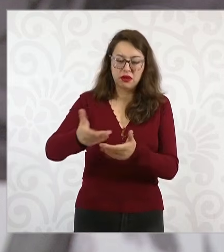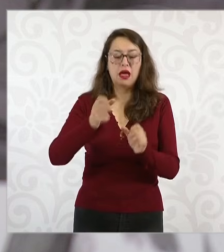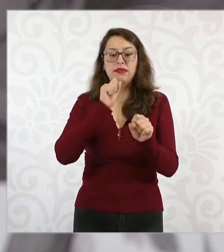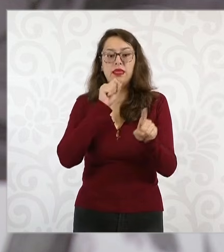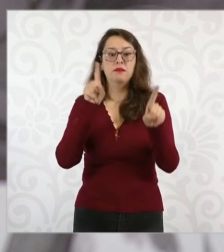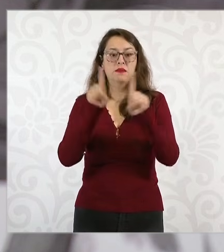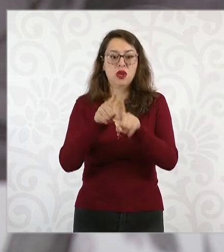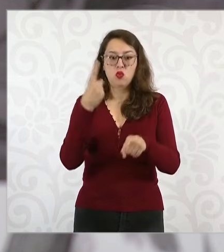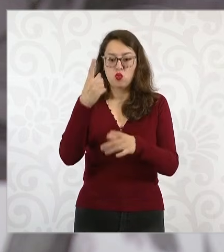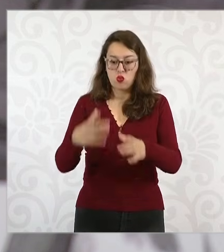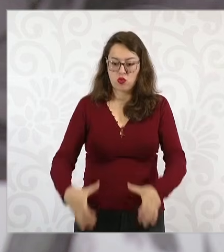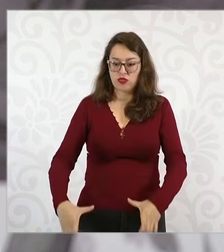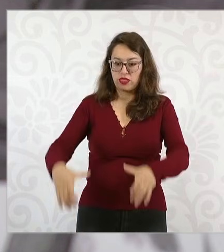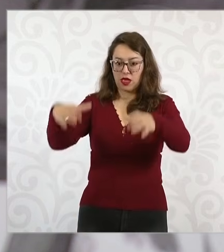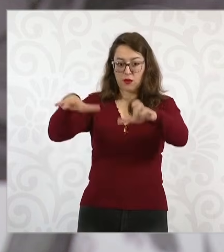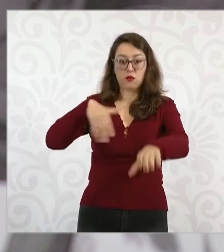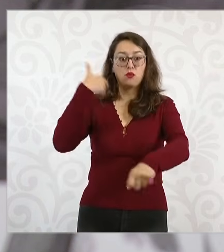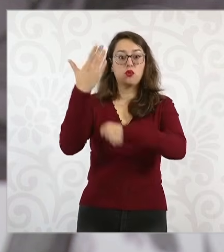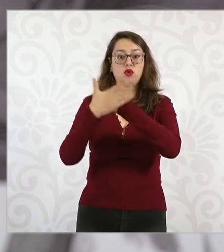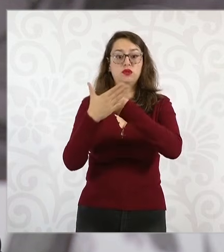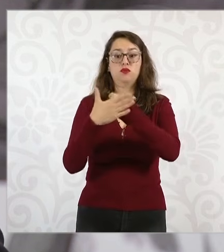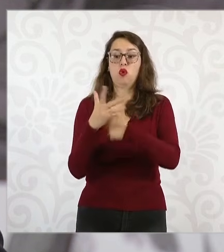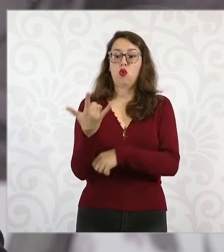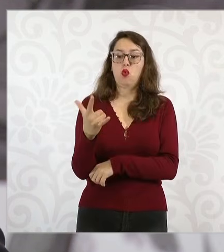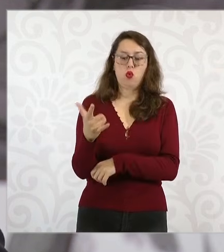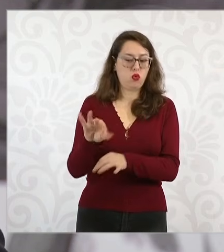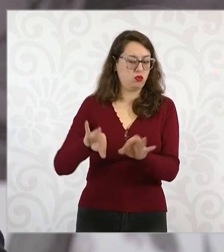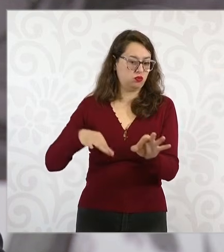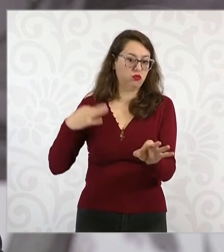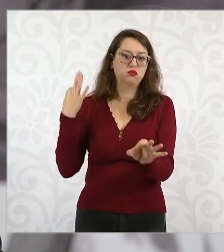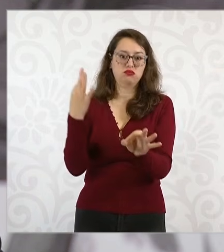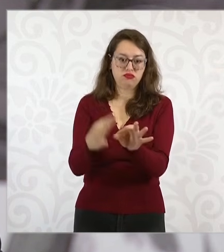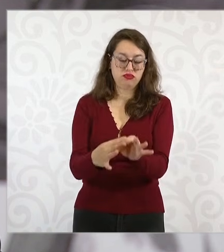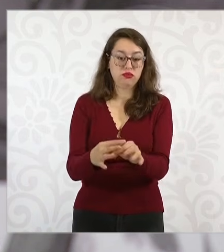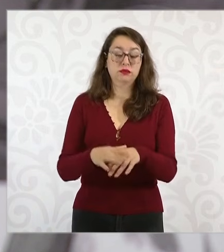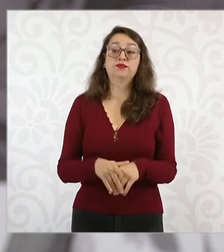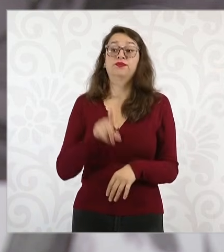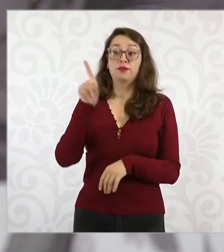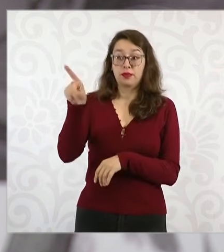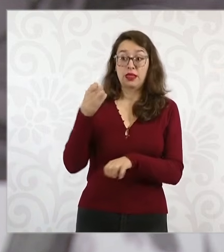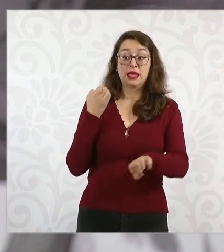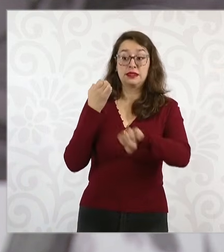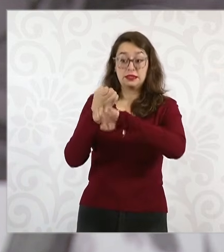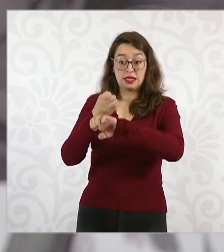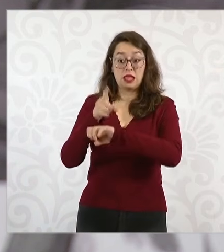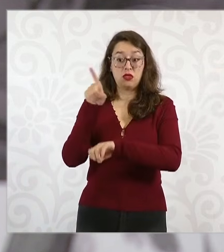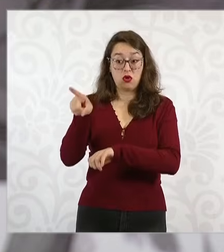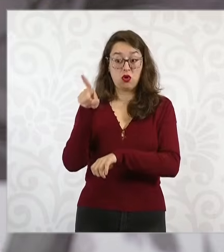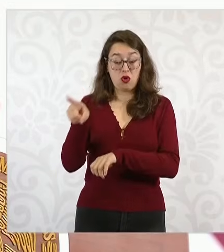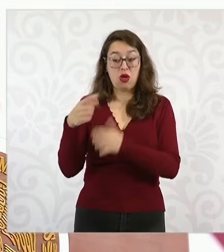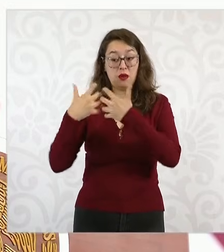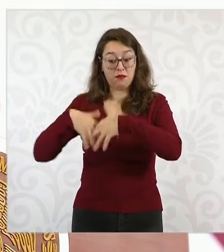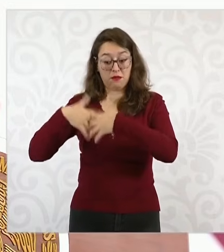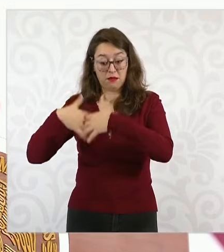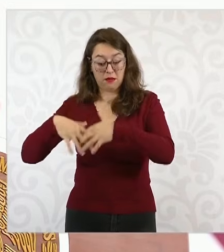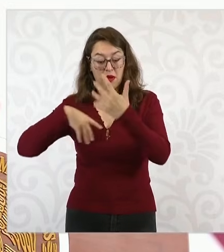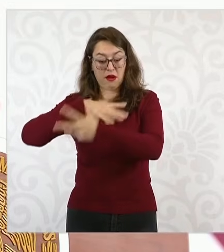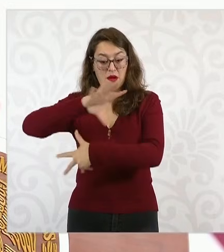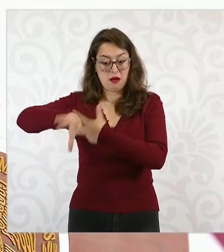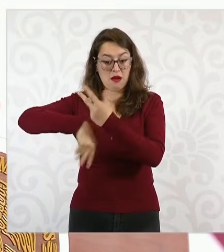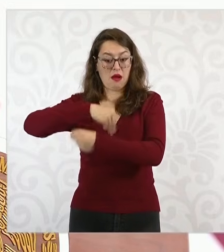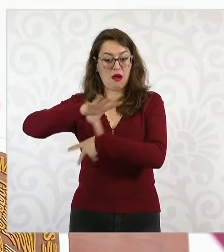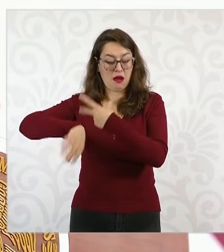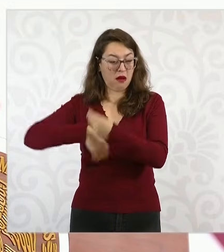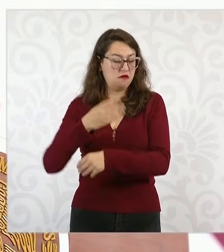alrededor de julio del próximo año. El gobierno del estado está encargado de la potabilizadora y más o menos tiene